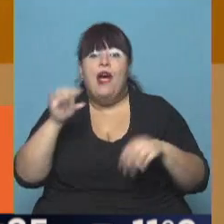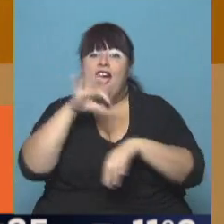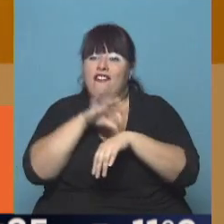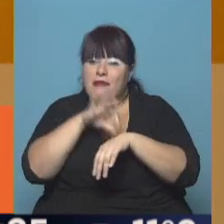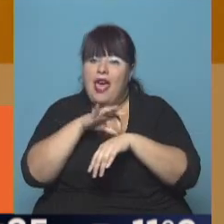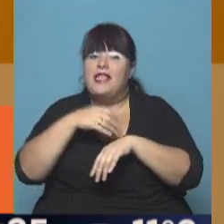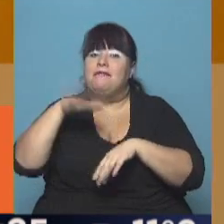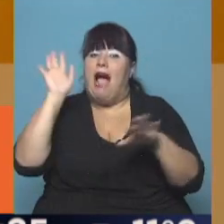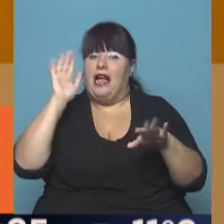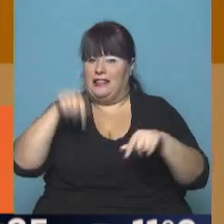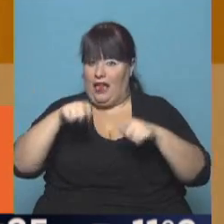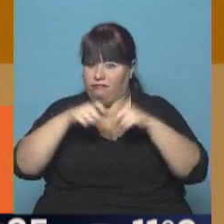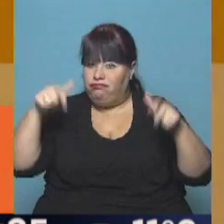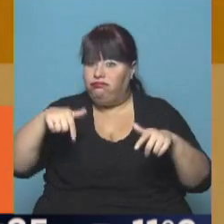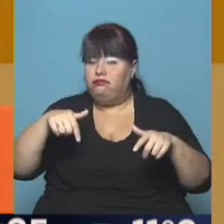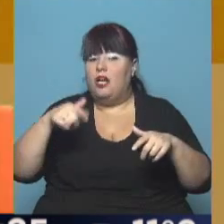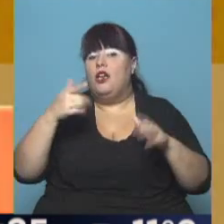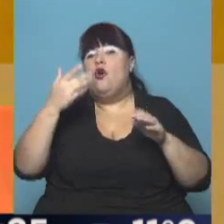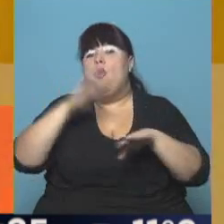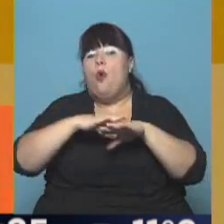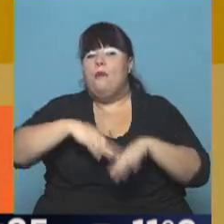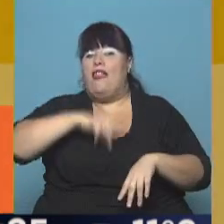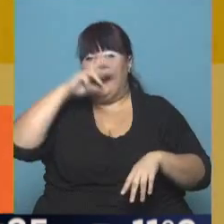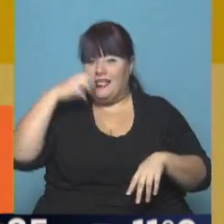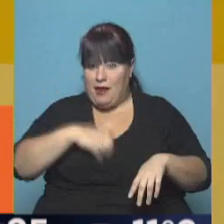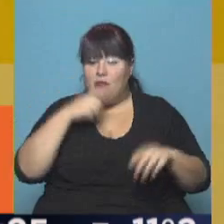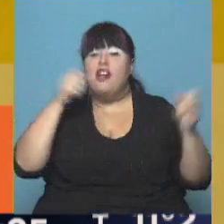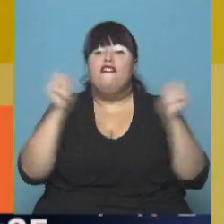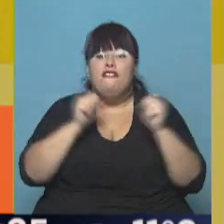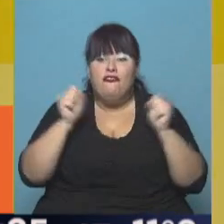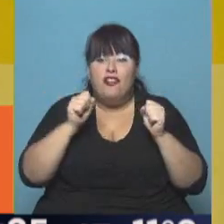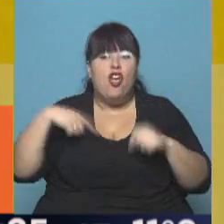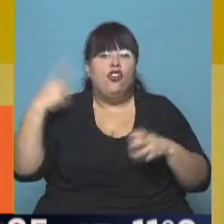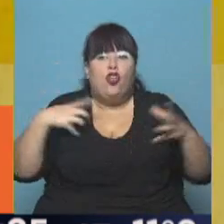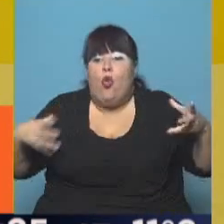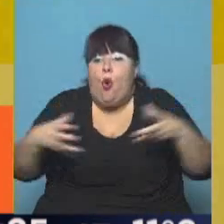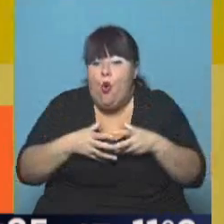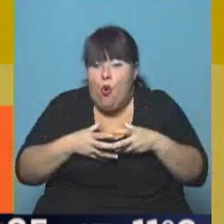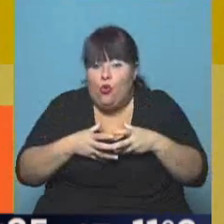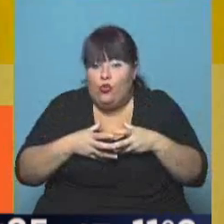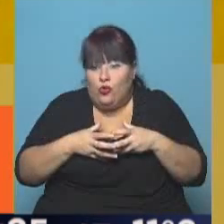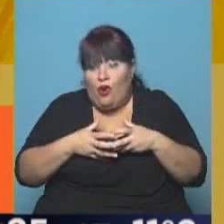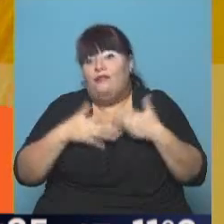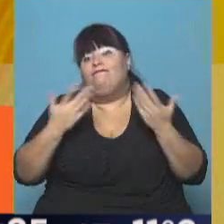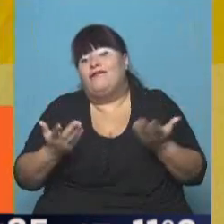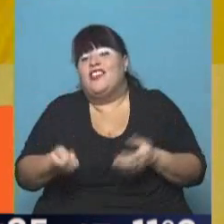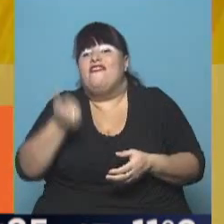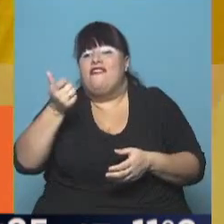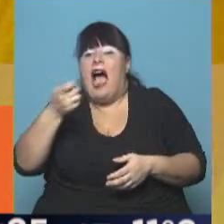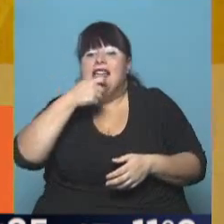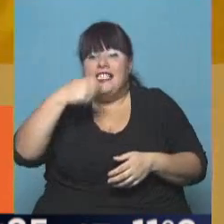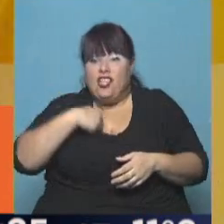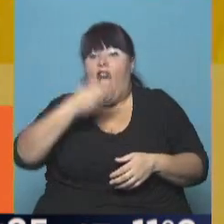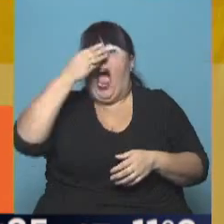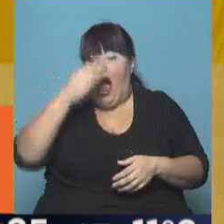enfermedades más grandes que tenemos por los respiratorios porque cuando hace frío todos nos juntamos y entonces es muy fácil cuando yo